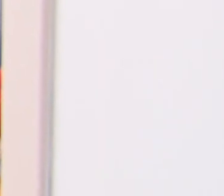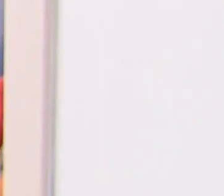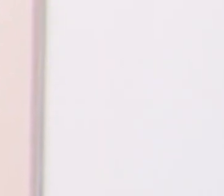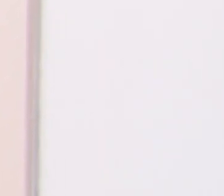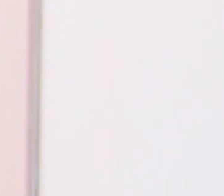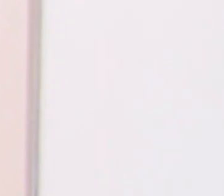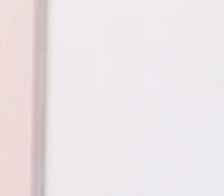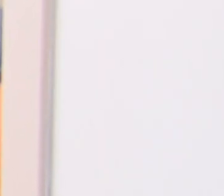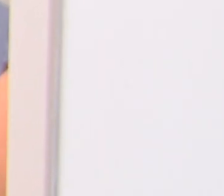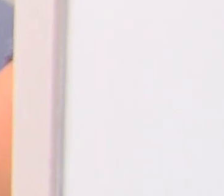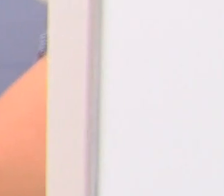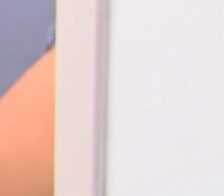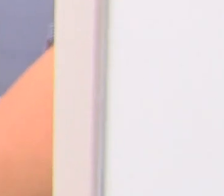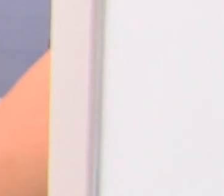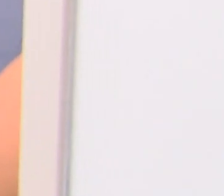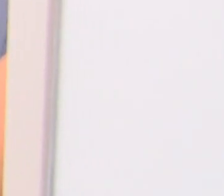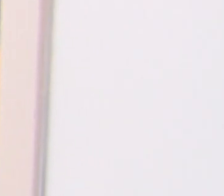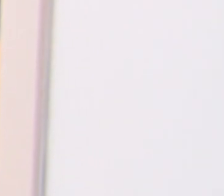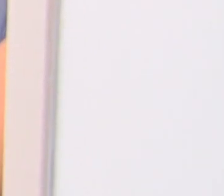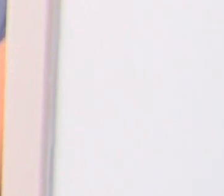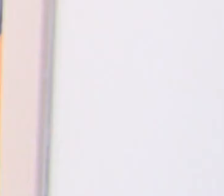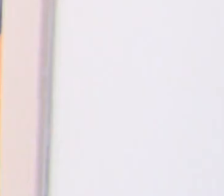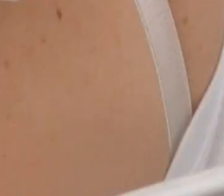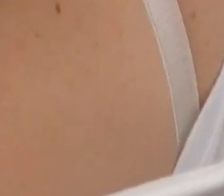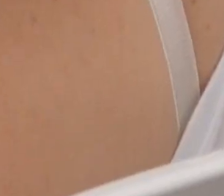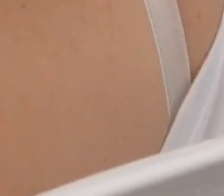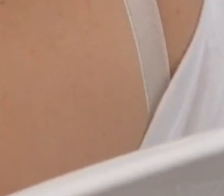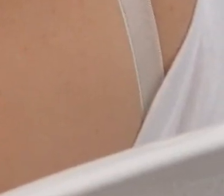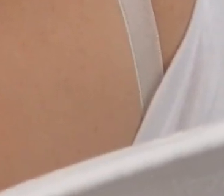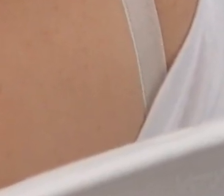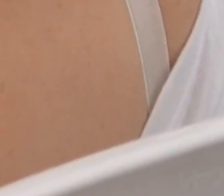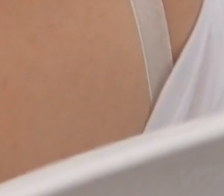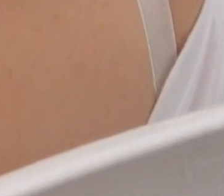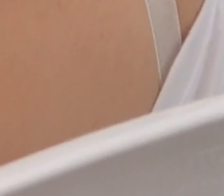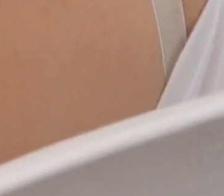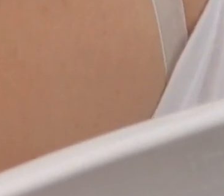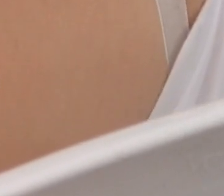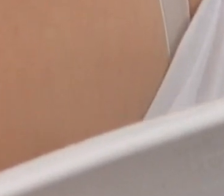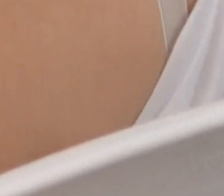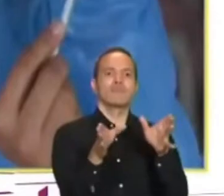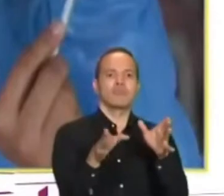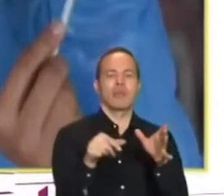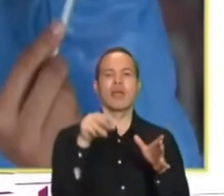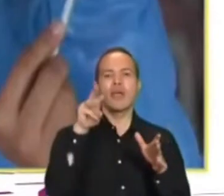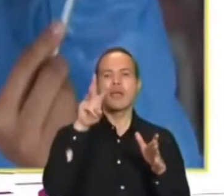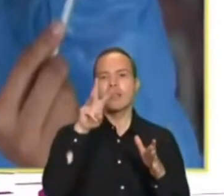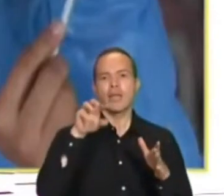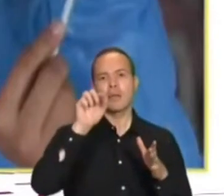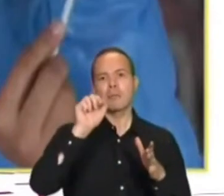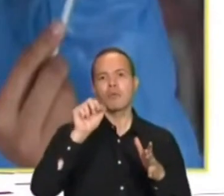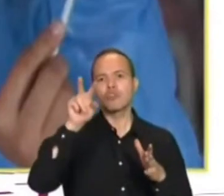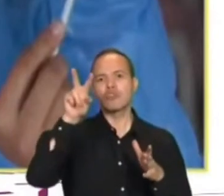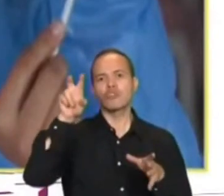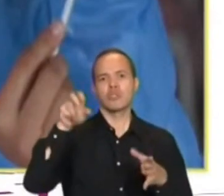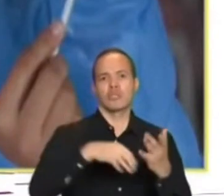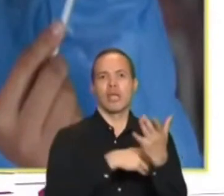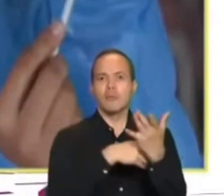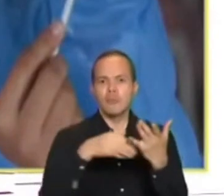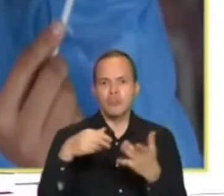días. Gracias a eso reactivamos la economía. 3.7 millones de dosis